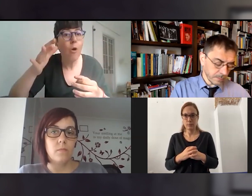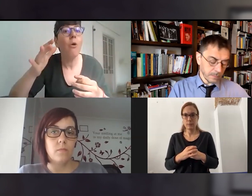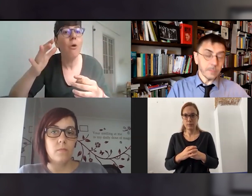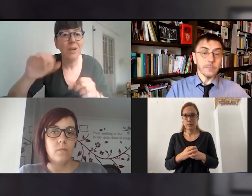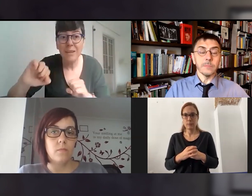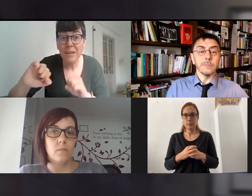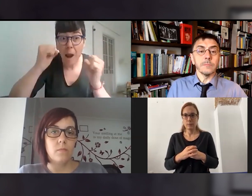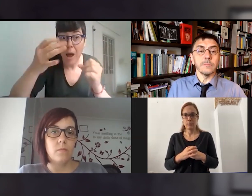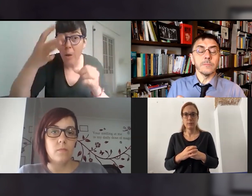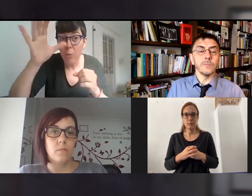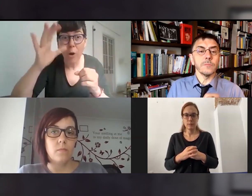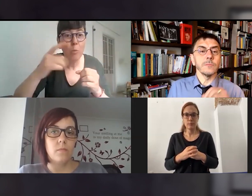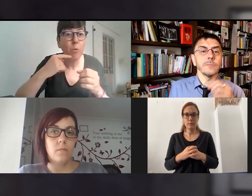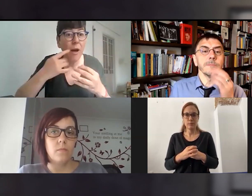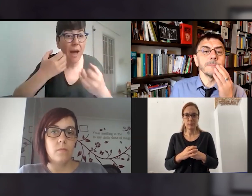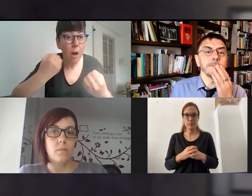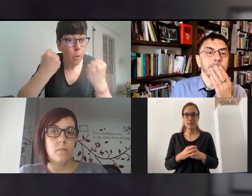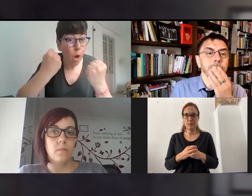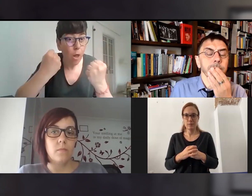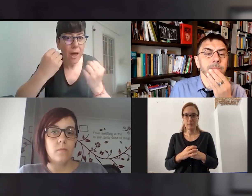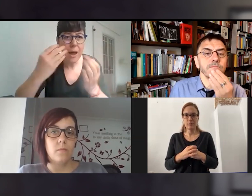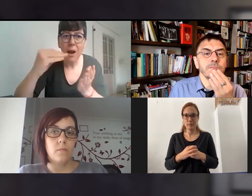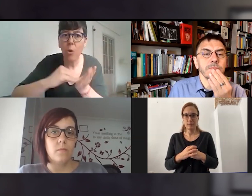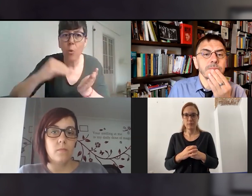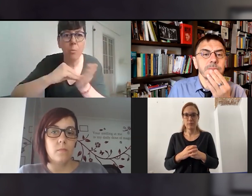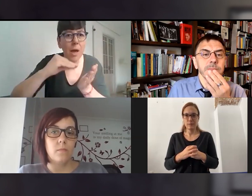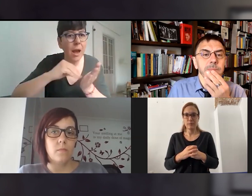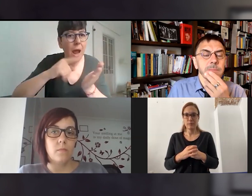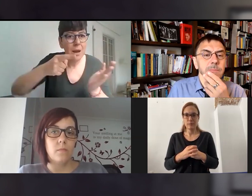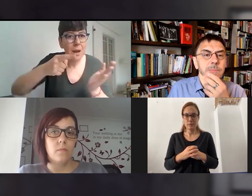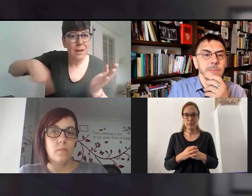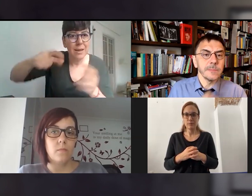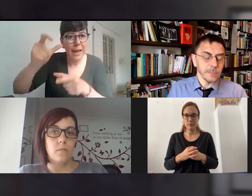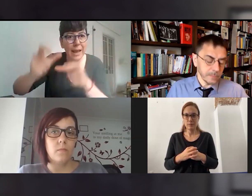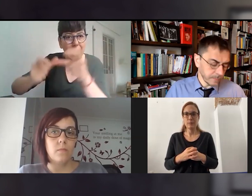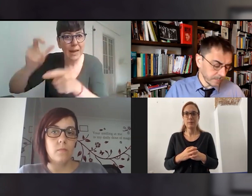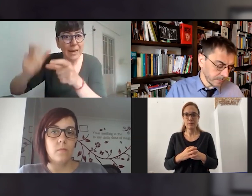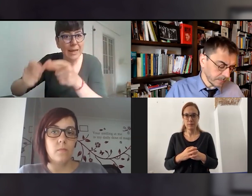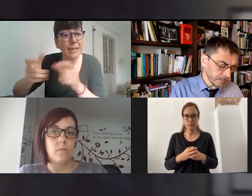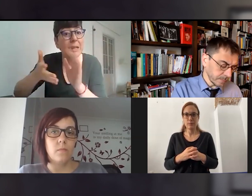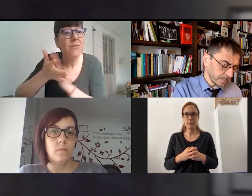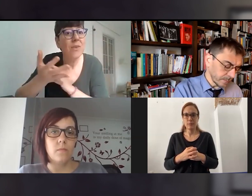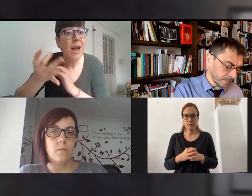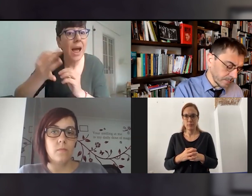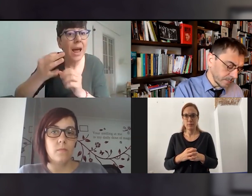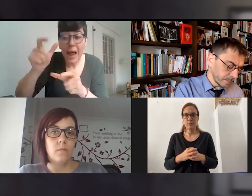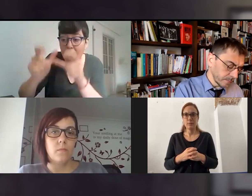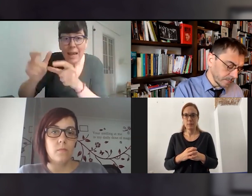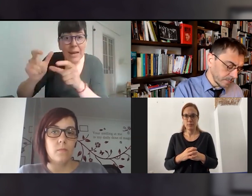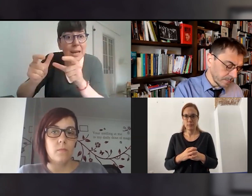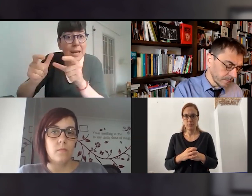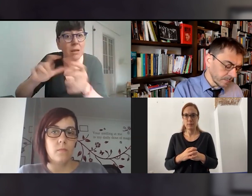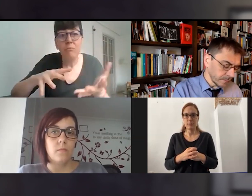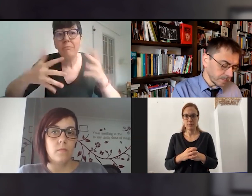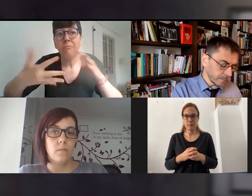Por eso yo siempre digo que el pueblo salva al pueblo y tenemos que recuperar el poder para toda la ciudadanía y para todas